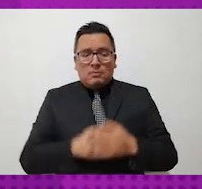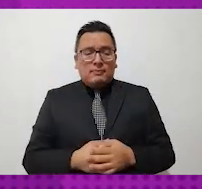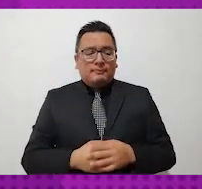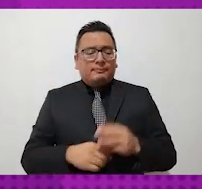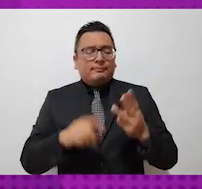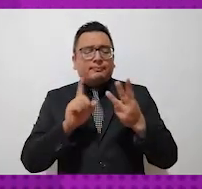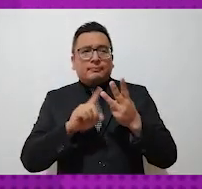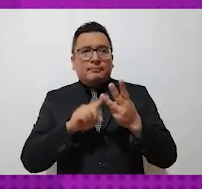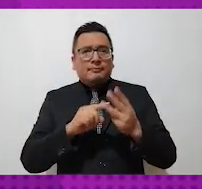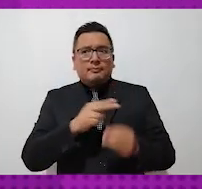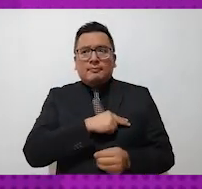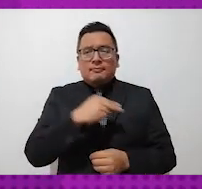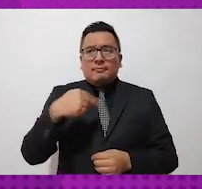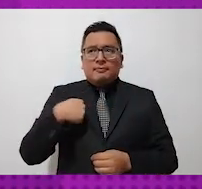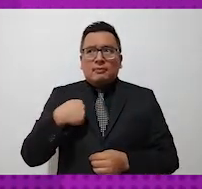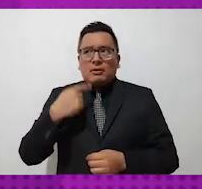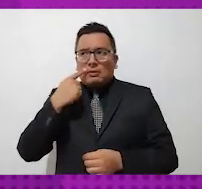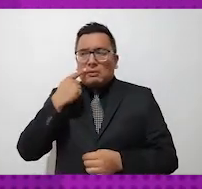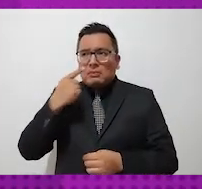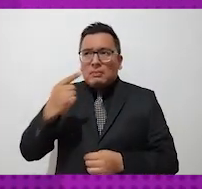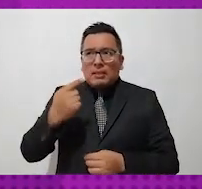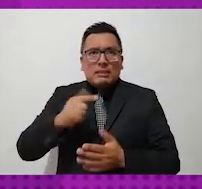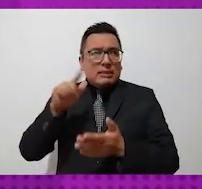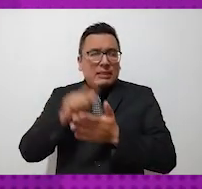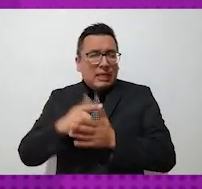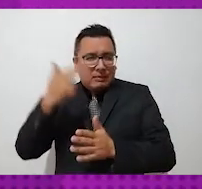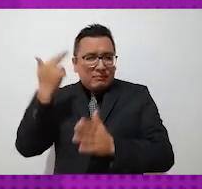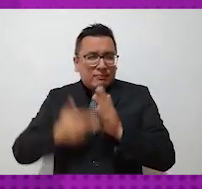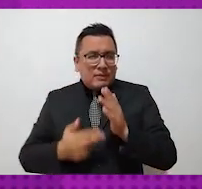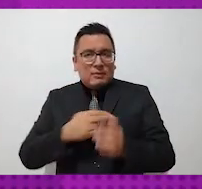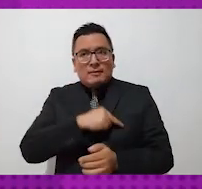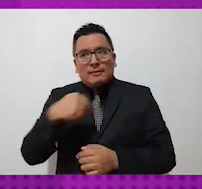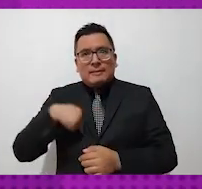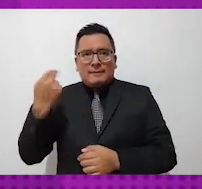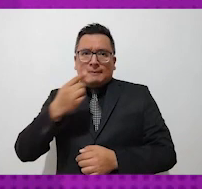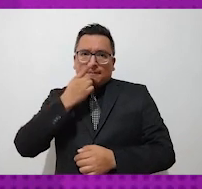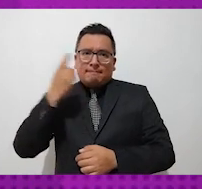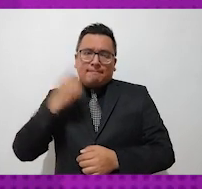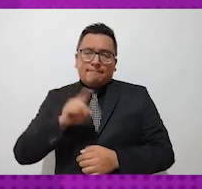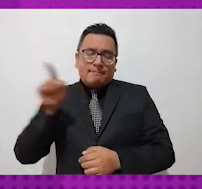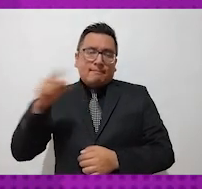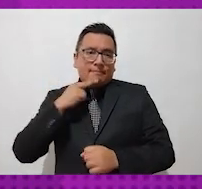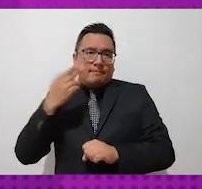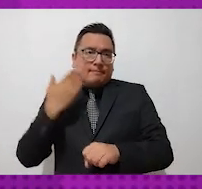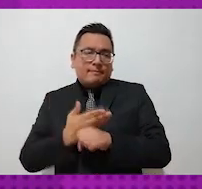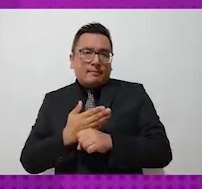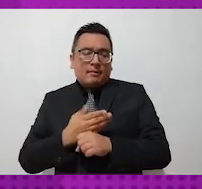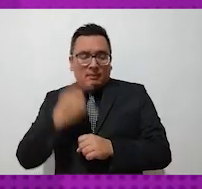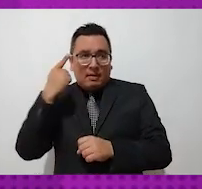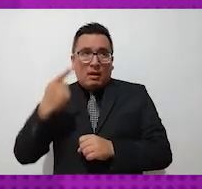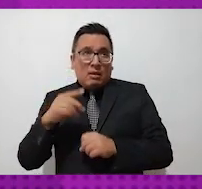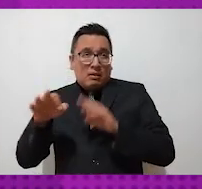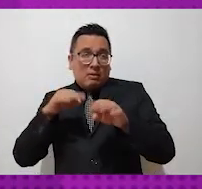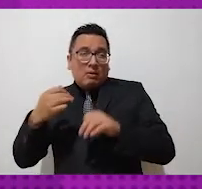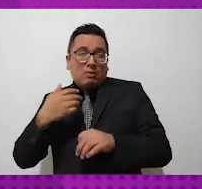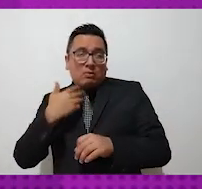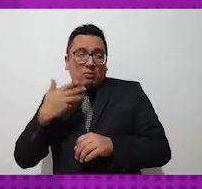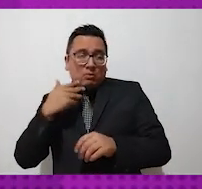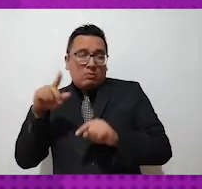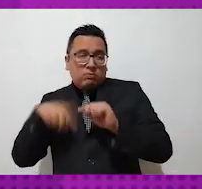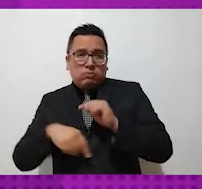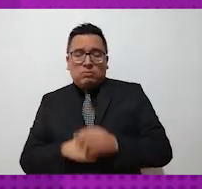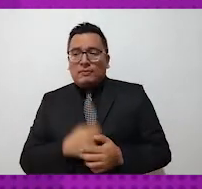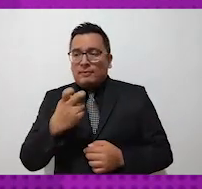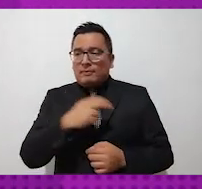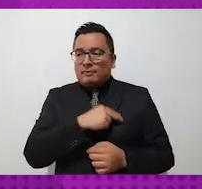término, presentar denuncias por hechos que las leyes señalen como delitos ante la Fiscalía Especializada de Combate a la Corrupción. Esos son